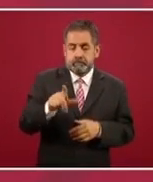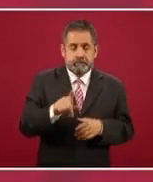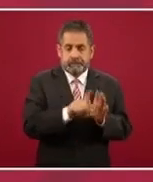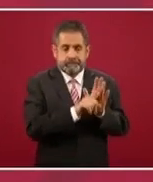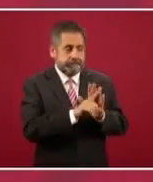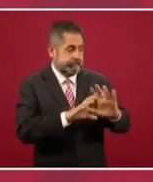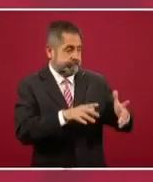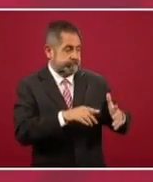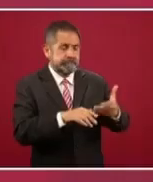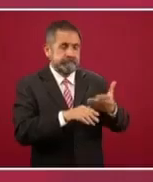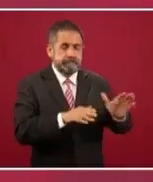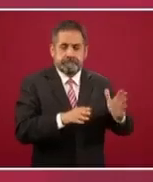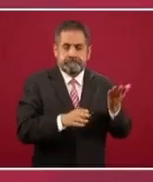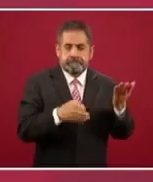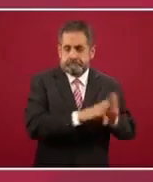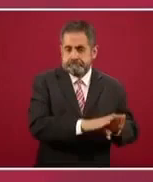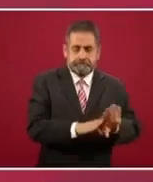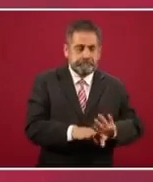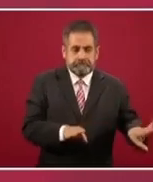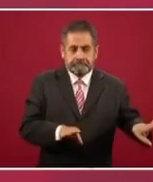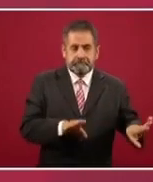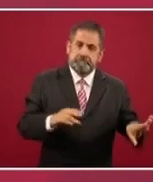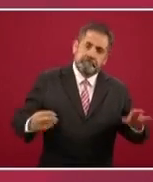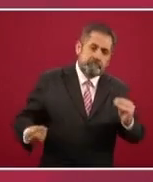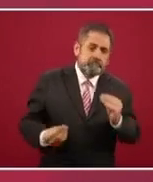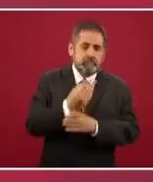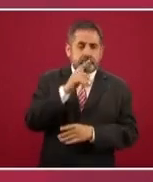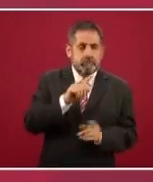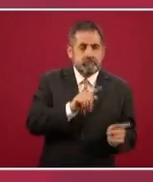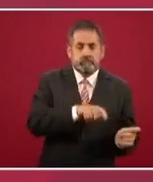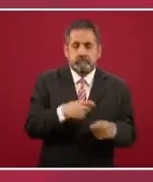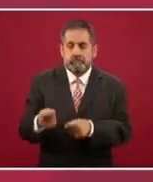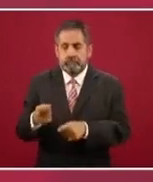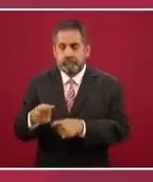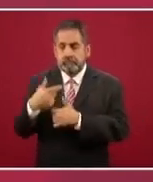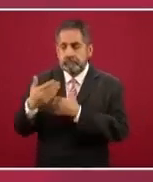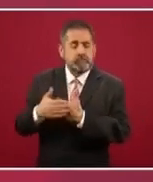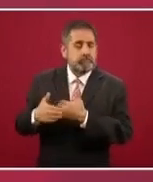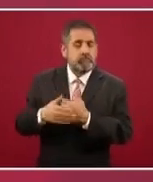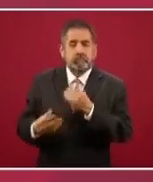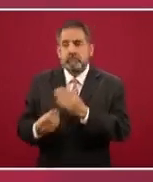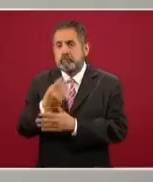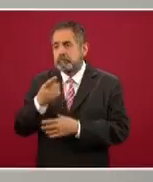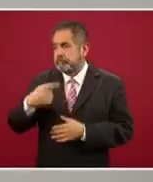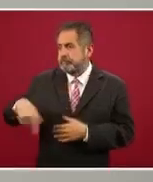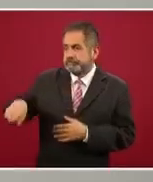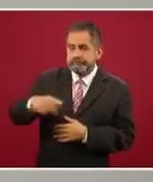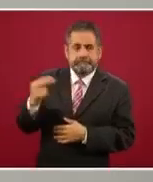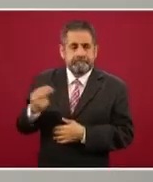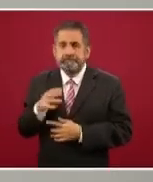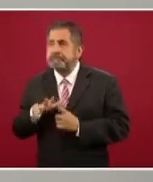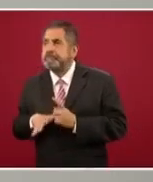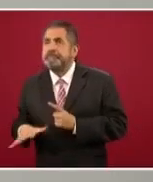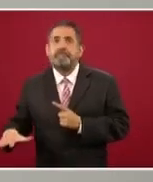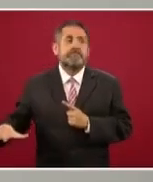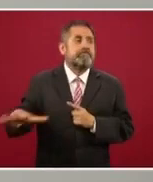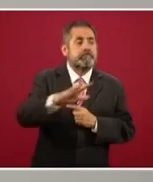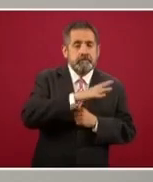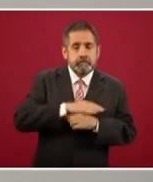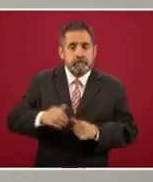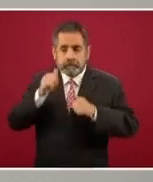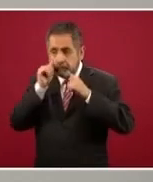su lugar, no solo para ello, sino para lo que he señalado de necesidad de cubrir